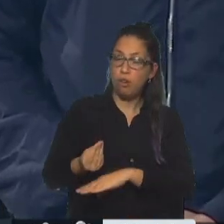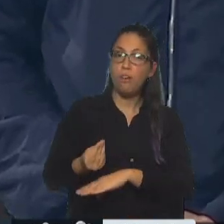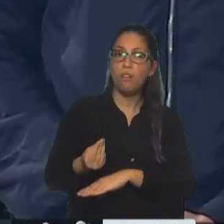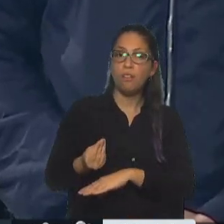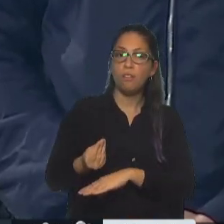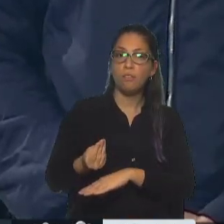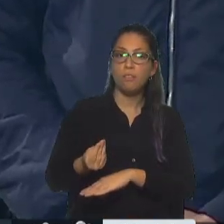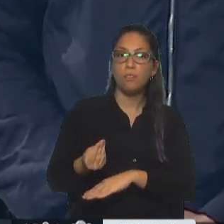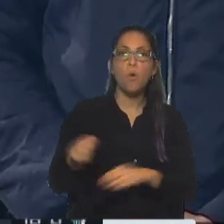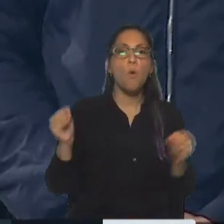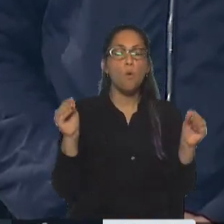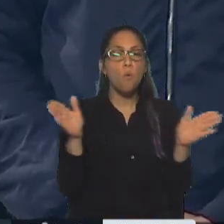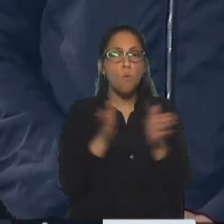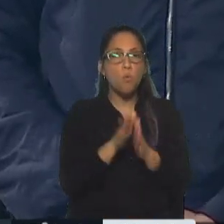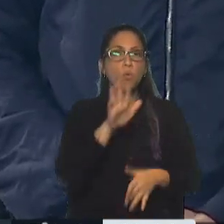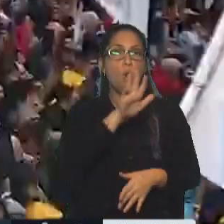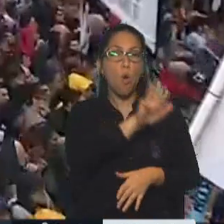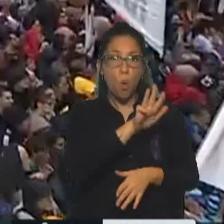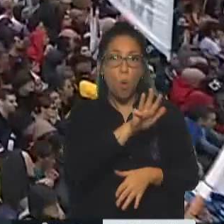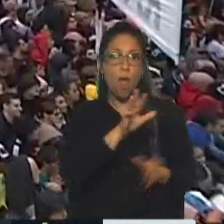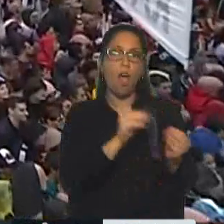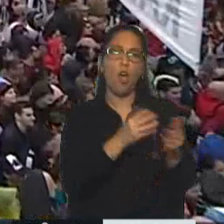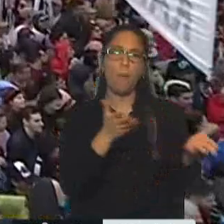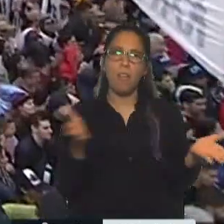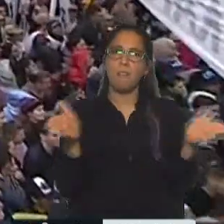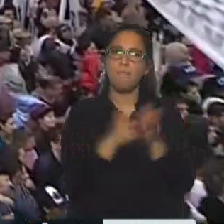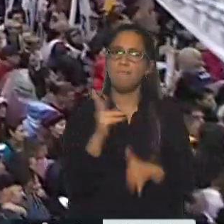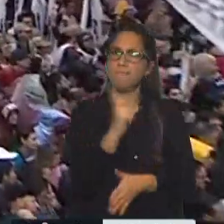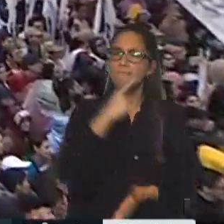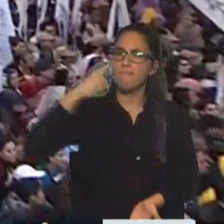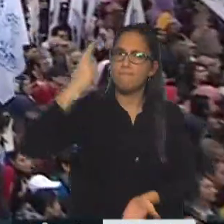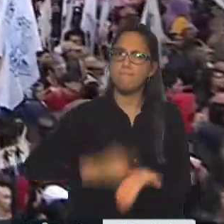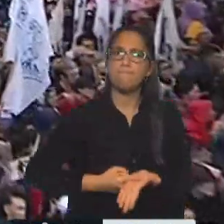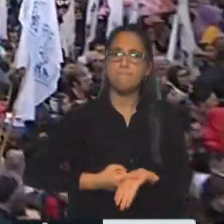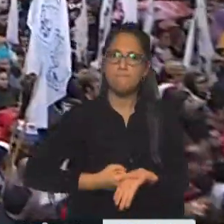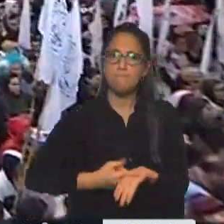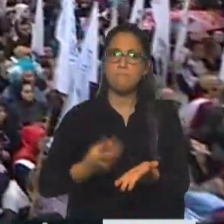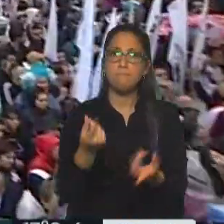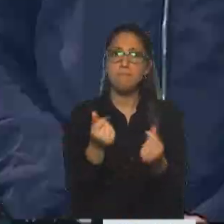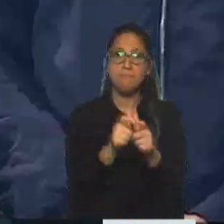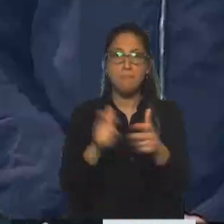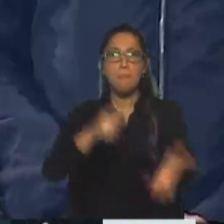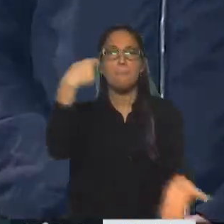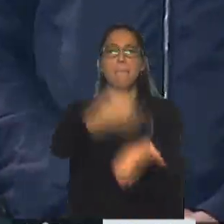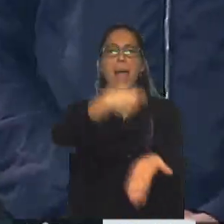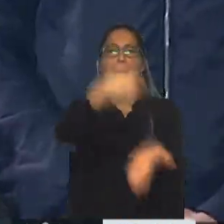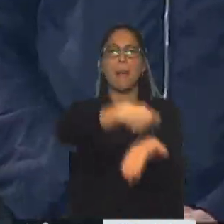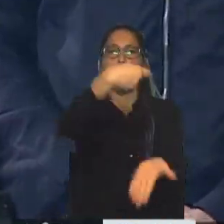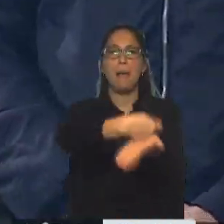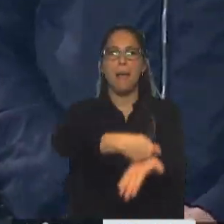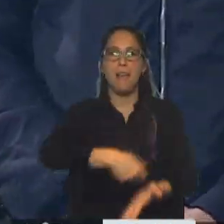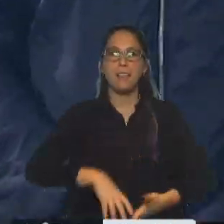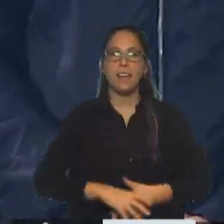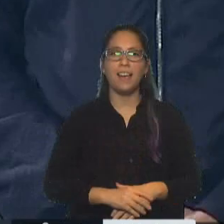junto al compañero Lula da Silva, pagar al contado, taca,